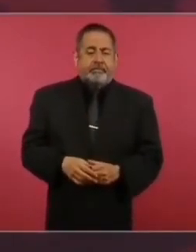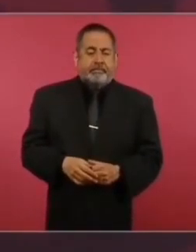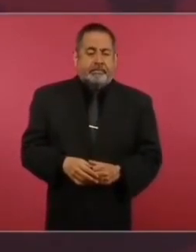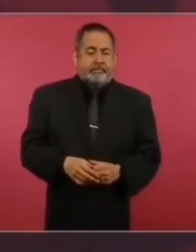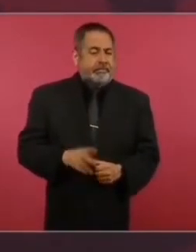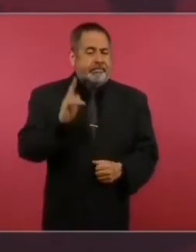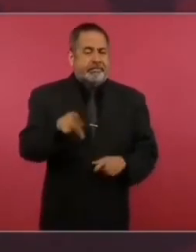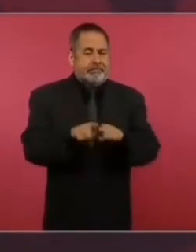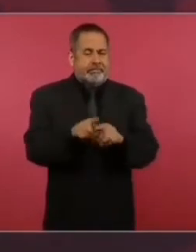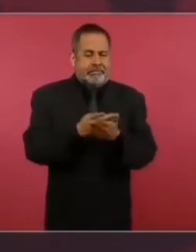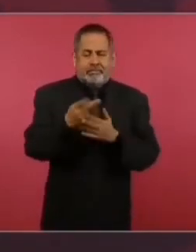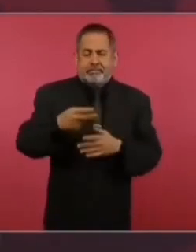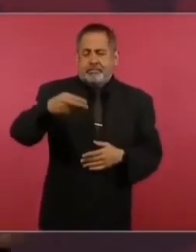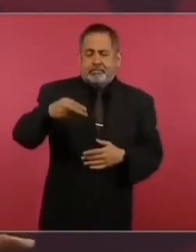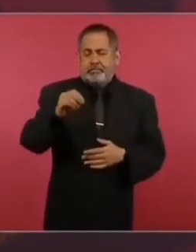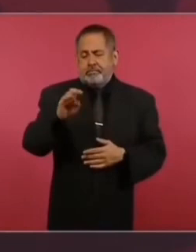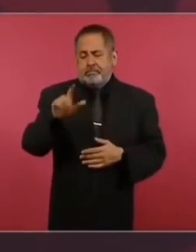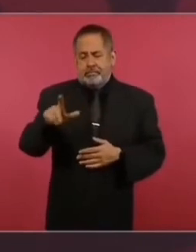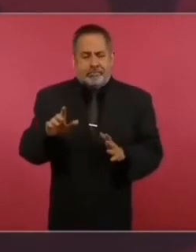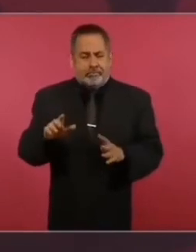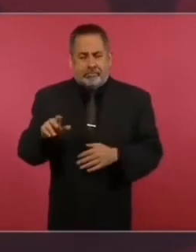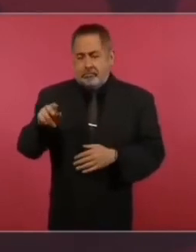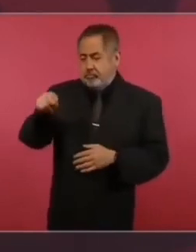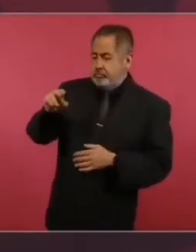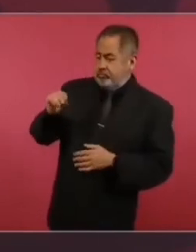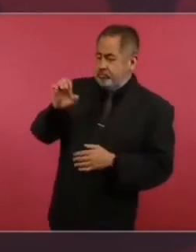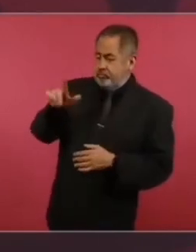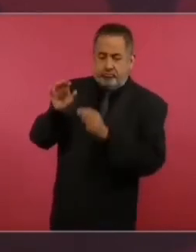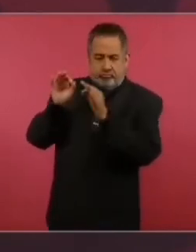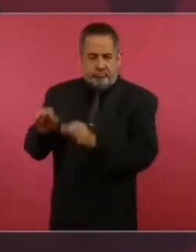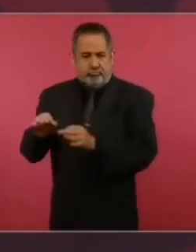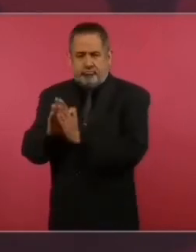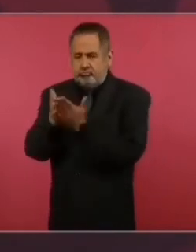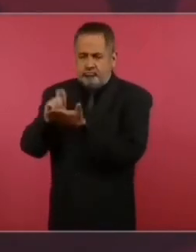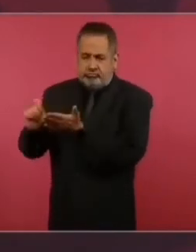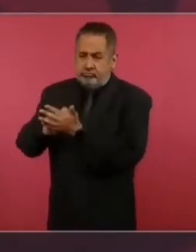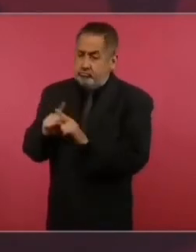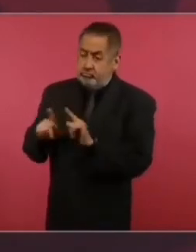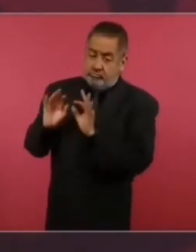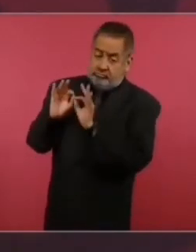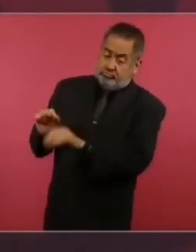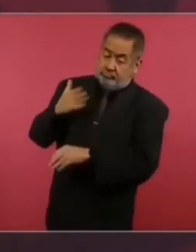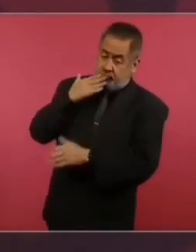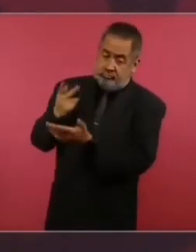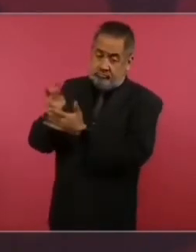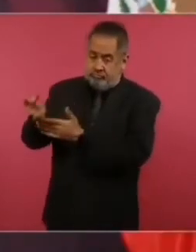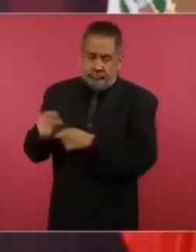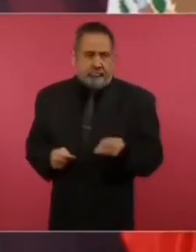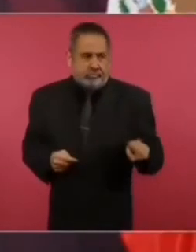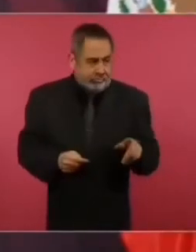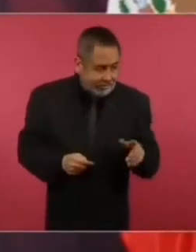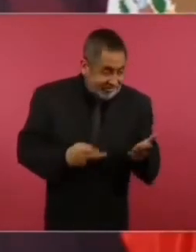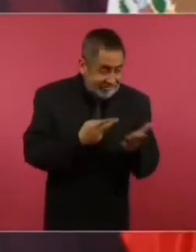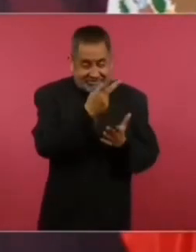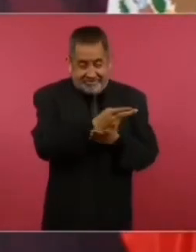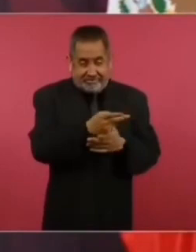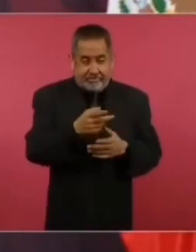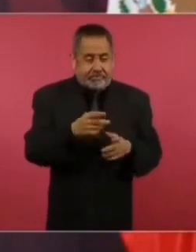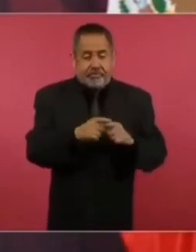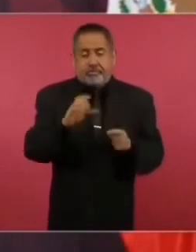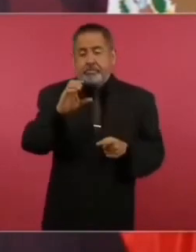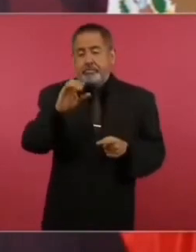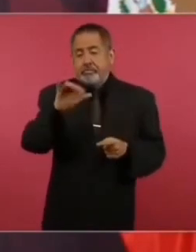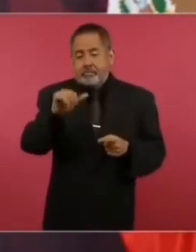los premios Nobel, a diferencia de los Nobel de literatura, pero los de